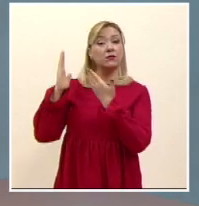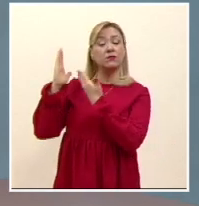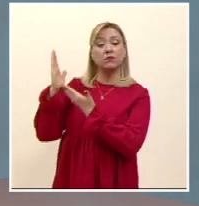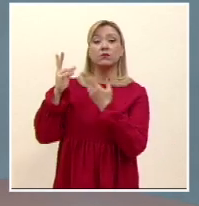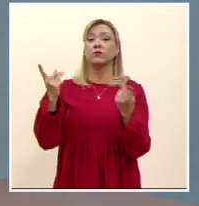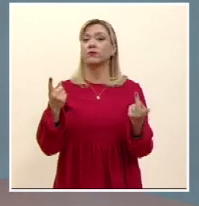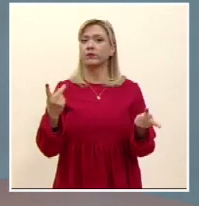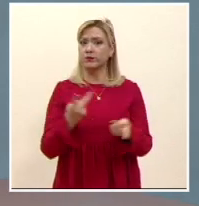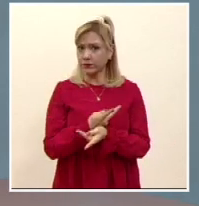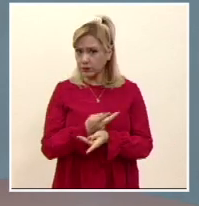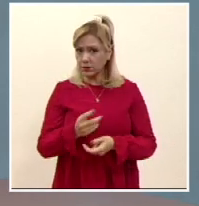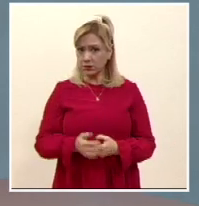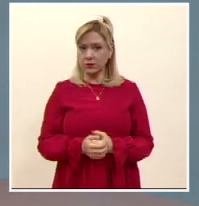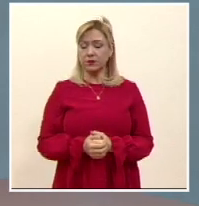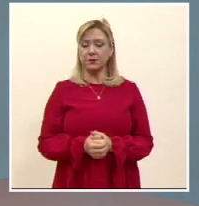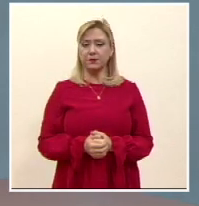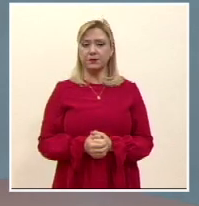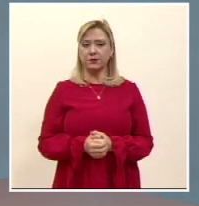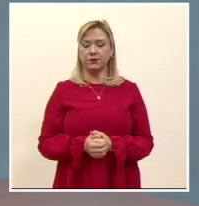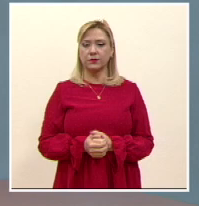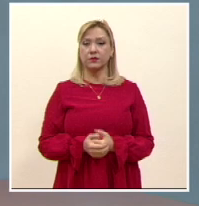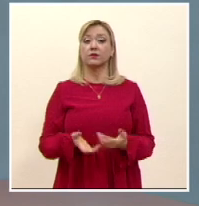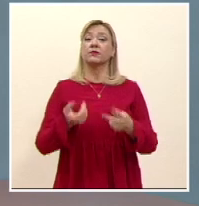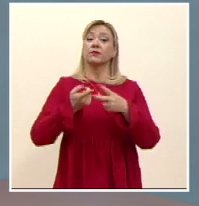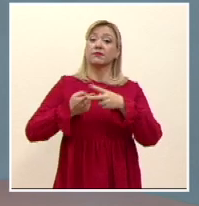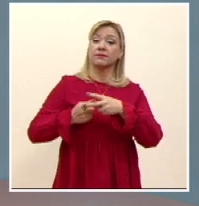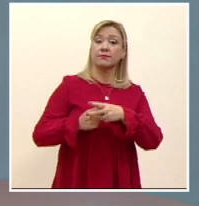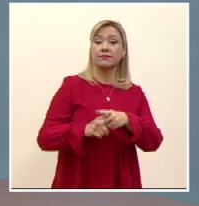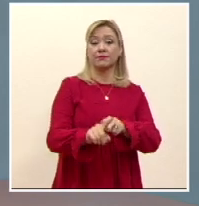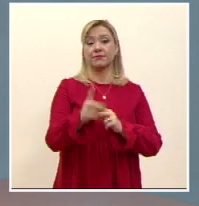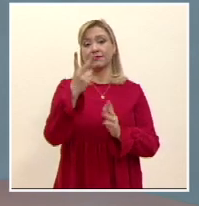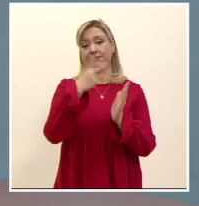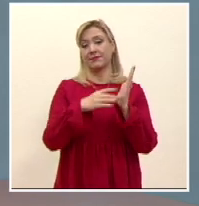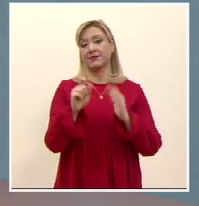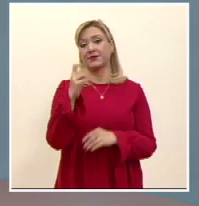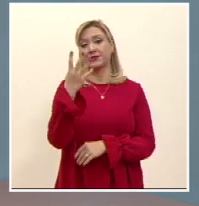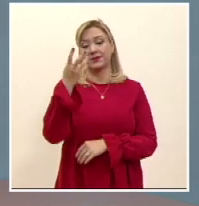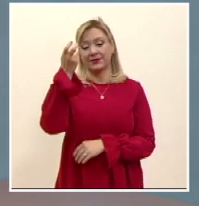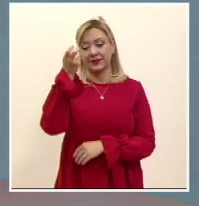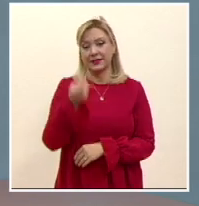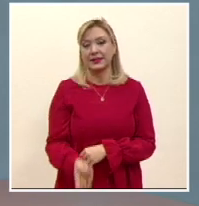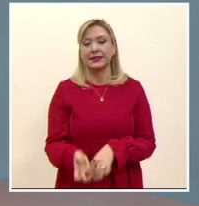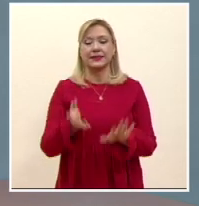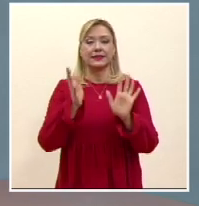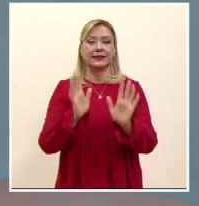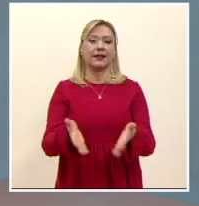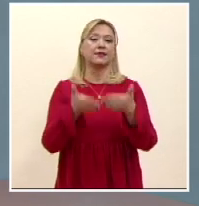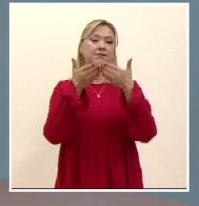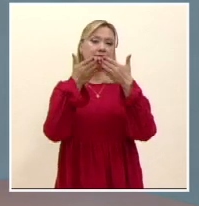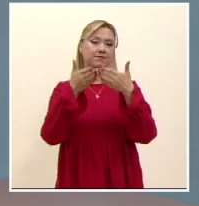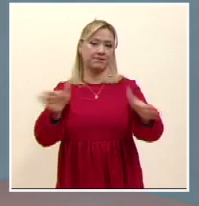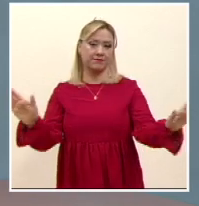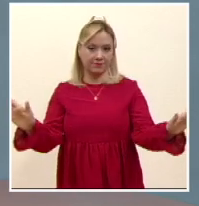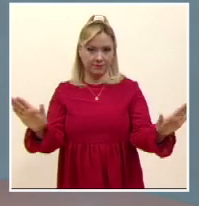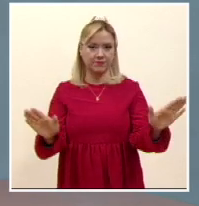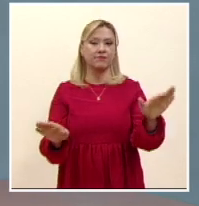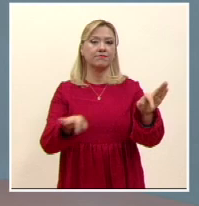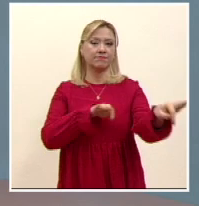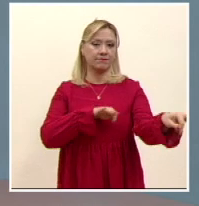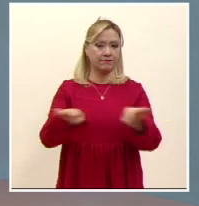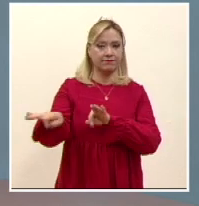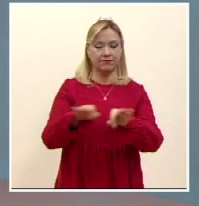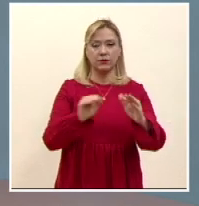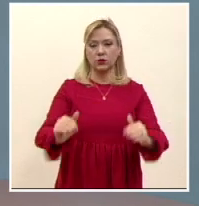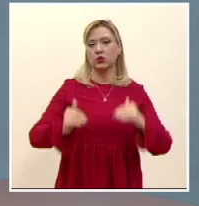la información. Con el inicio del año comenzó el primer periodo de sesiones de la Suprema Corte. Y estos